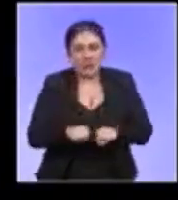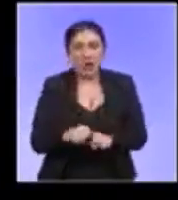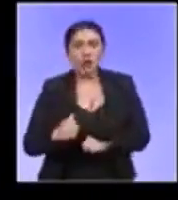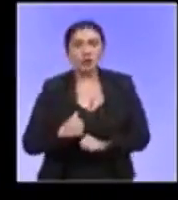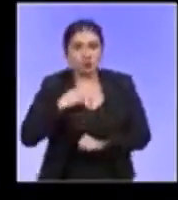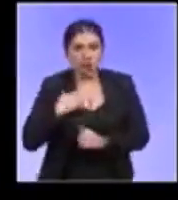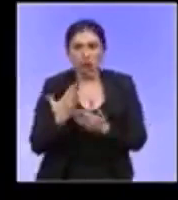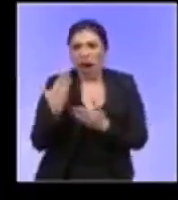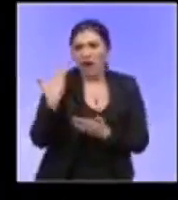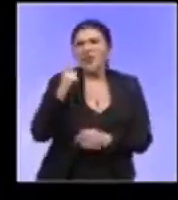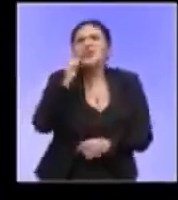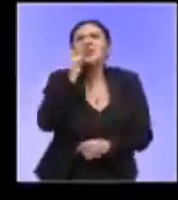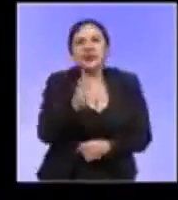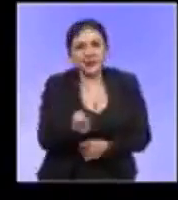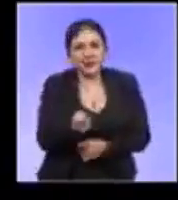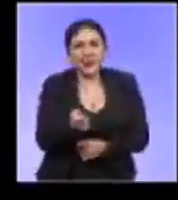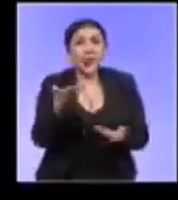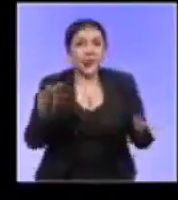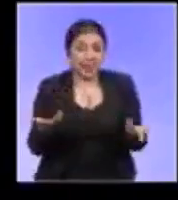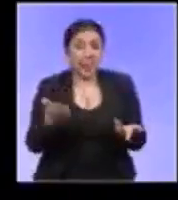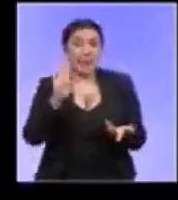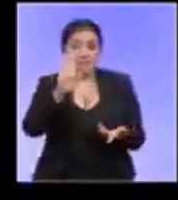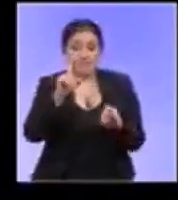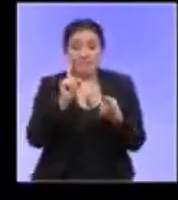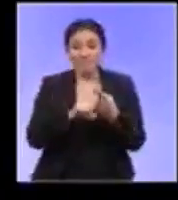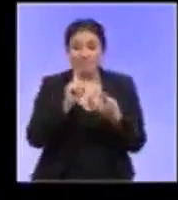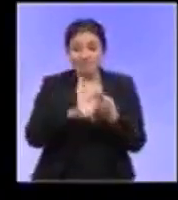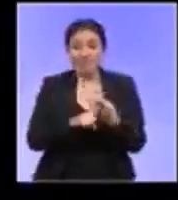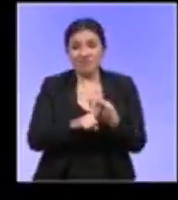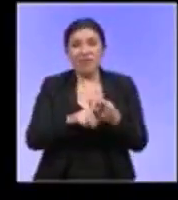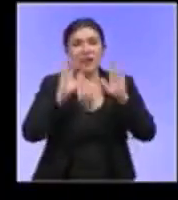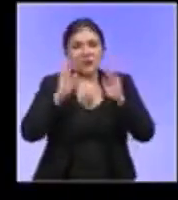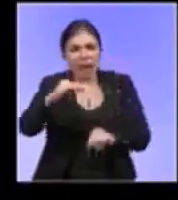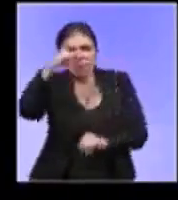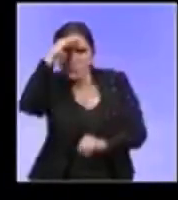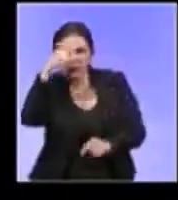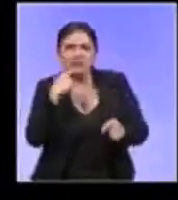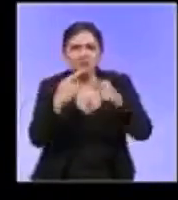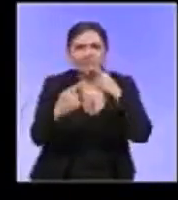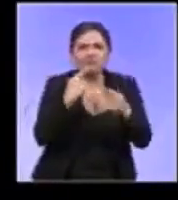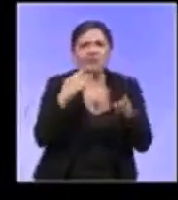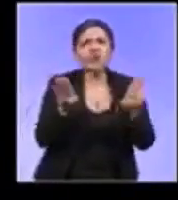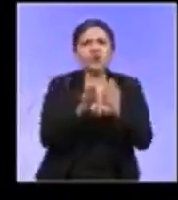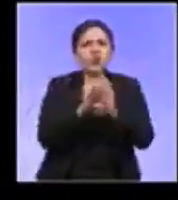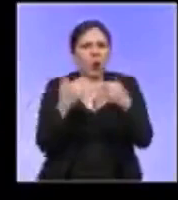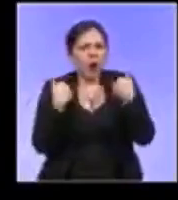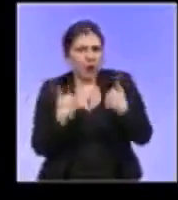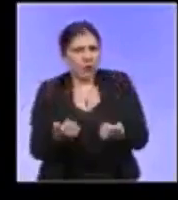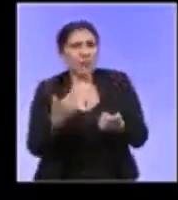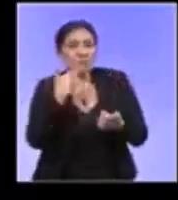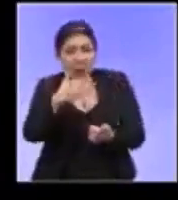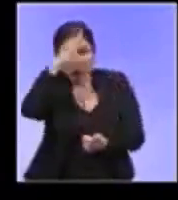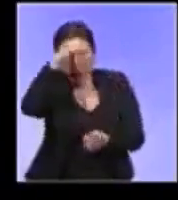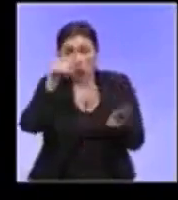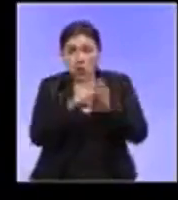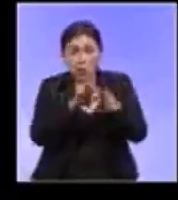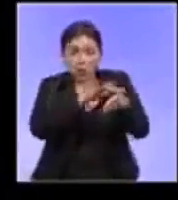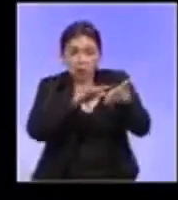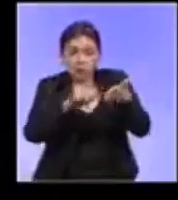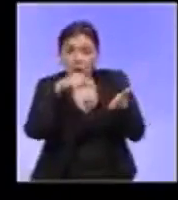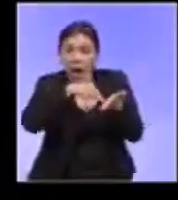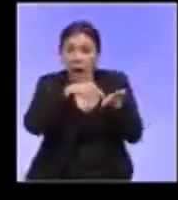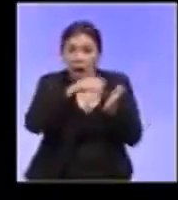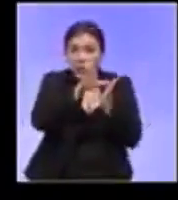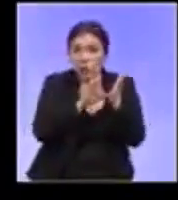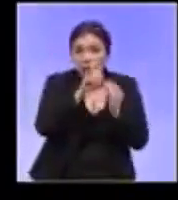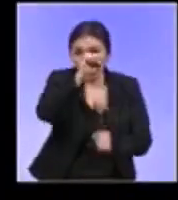breve brevemente bueno principalmente se consideró que es una interpretación conforme con el texto constitucional